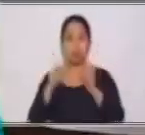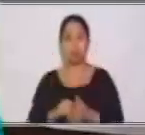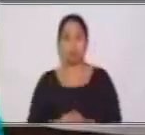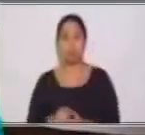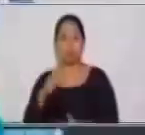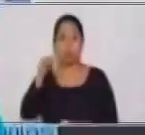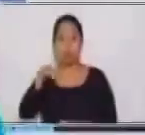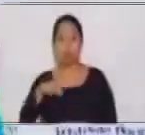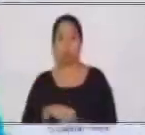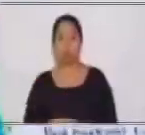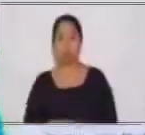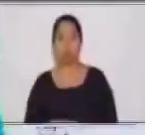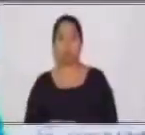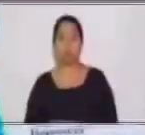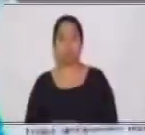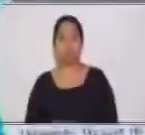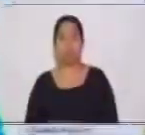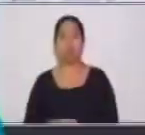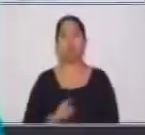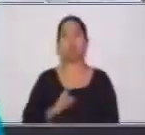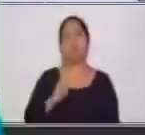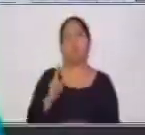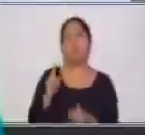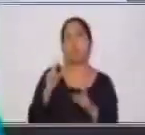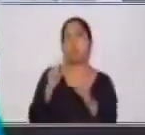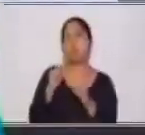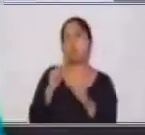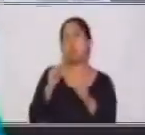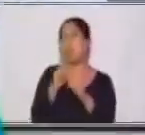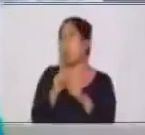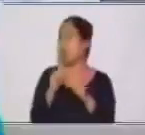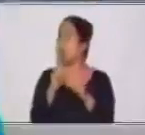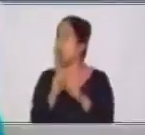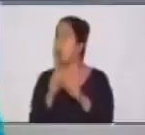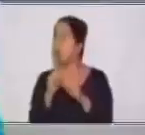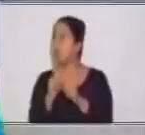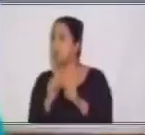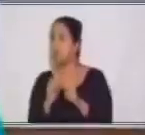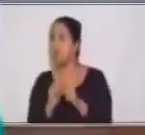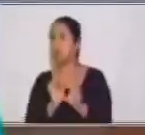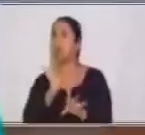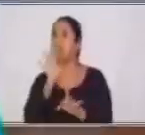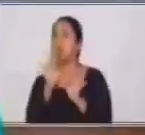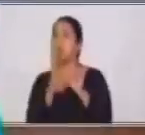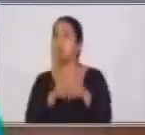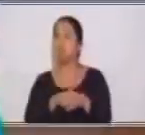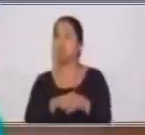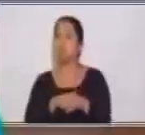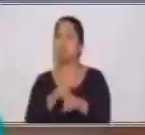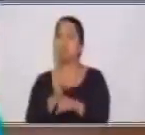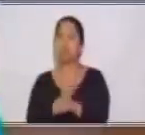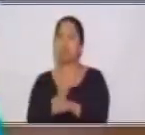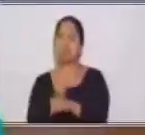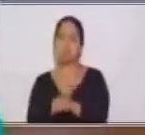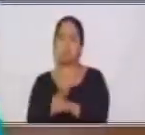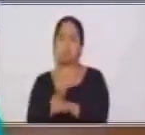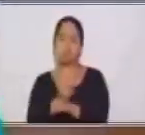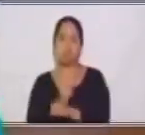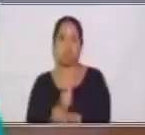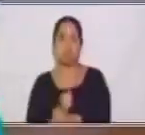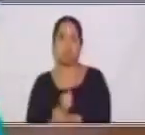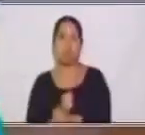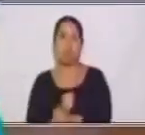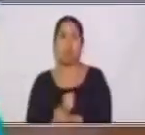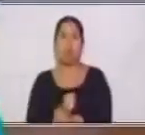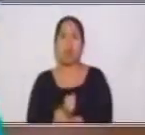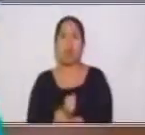a un tipo de palabras o tipos de palabras que en algún momento utilizamos para describir de